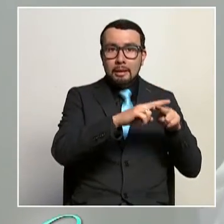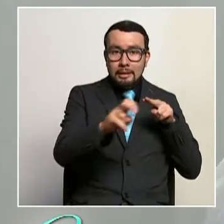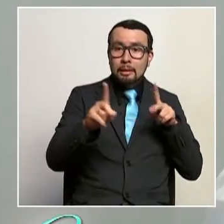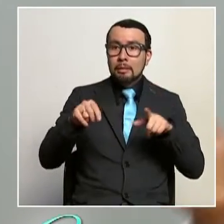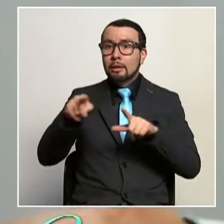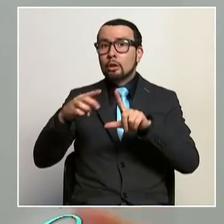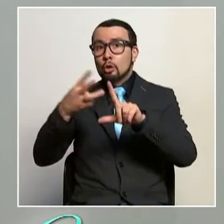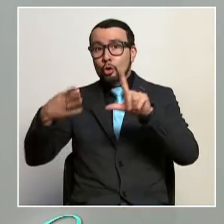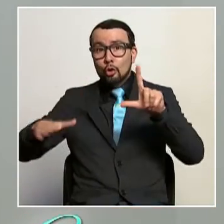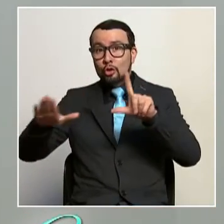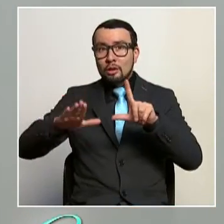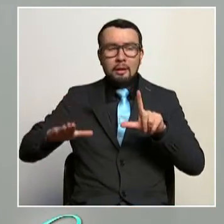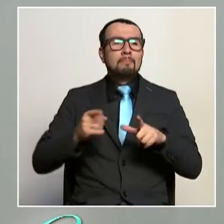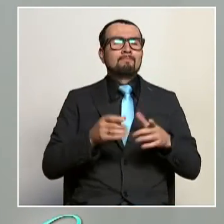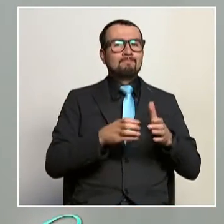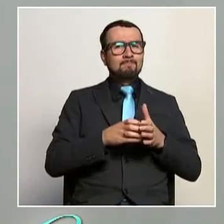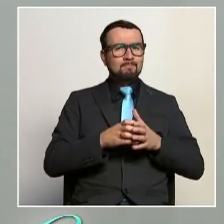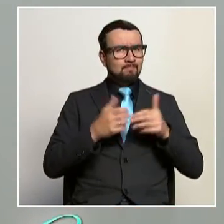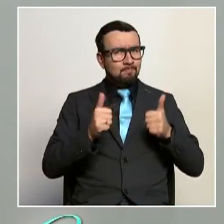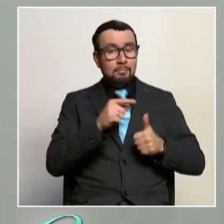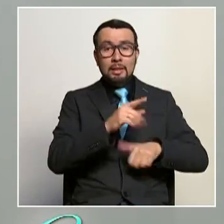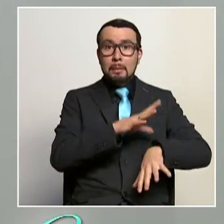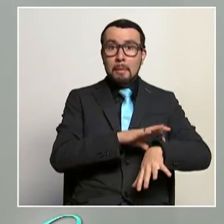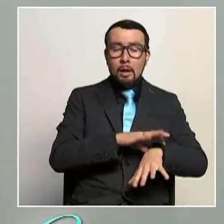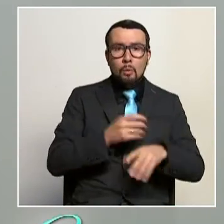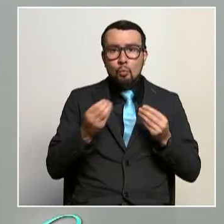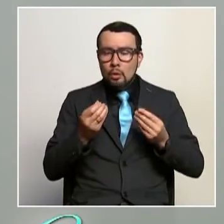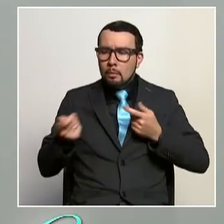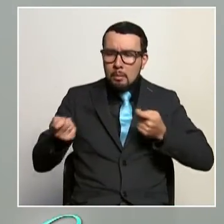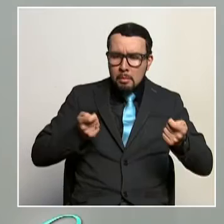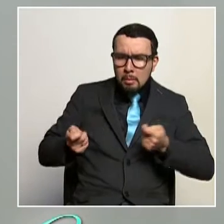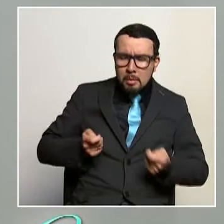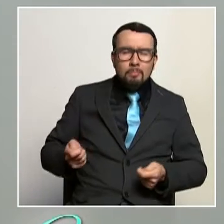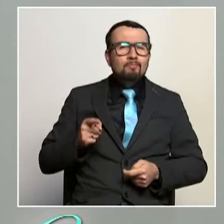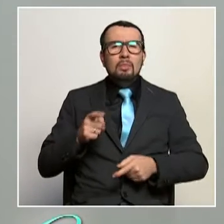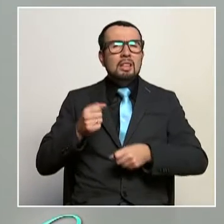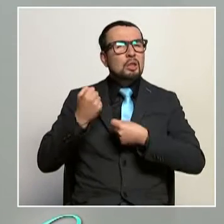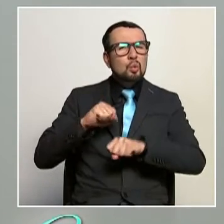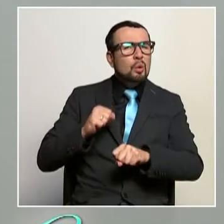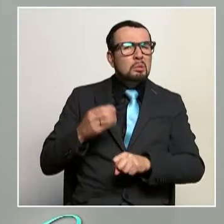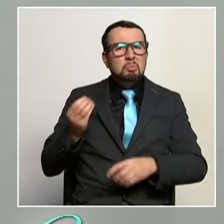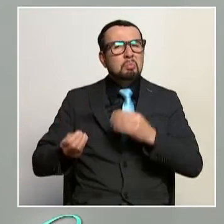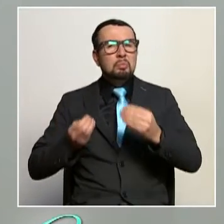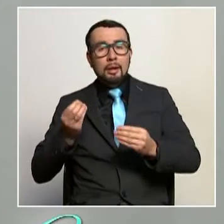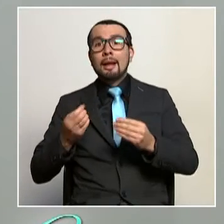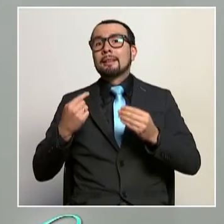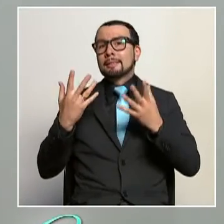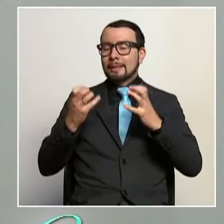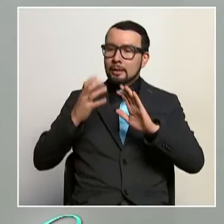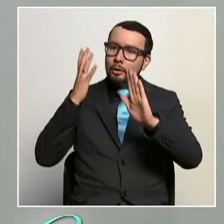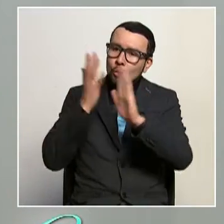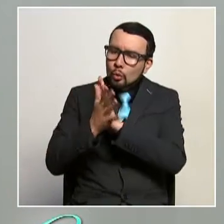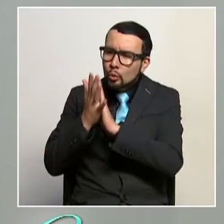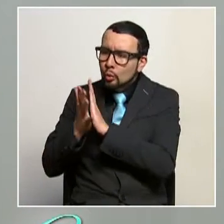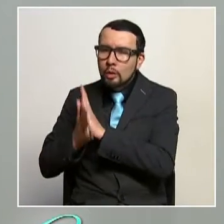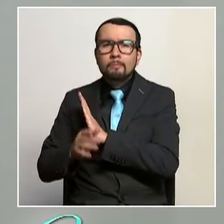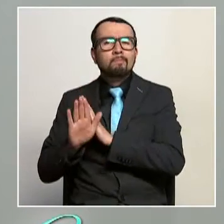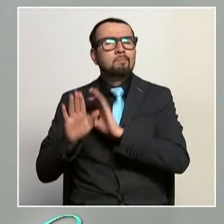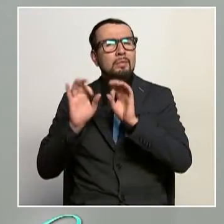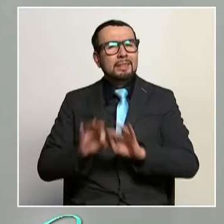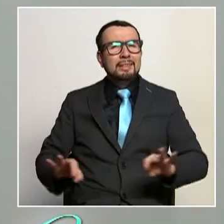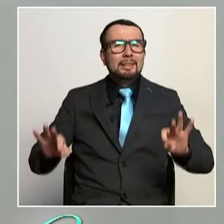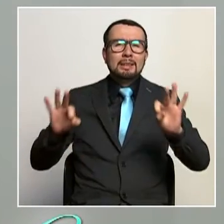con todo este equipo interdisciplinario de médicos, tratando de contarles a ustedes la